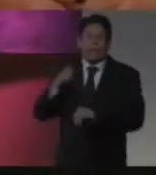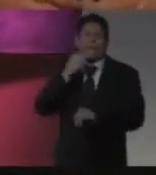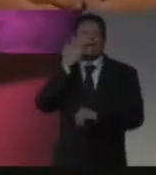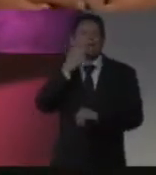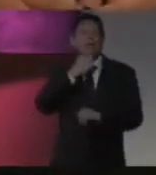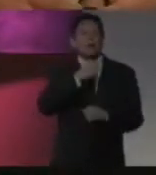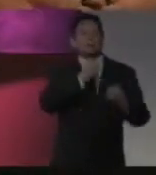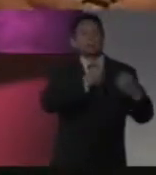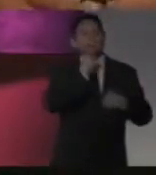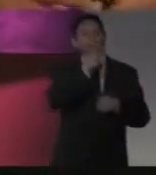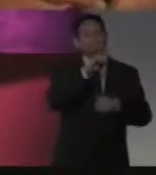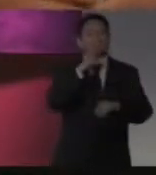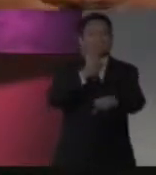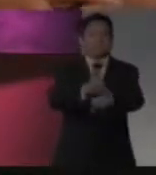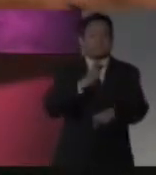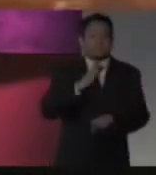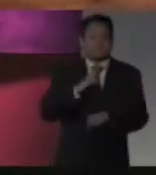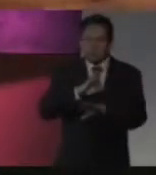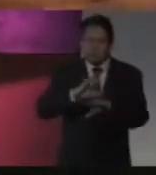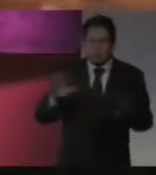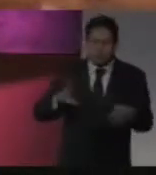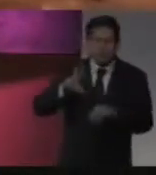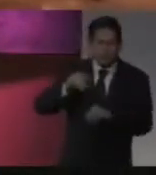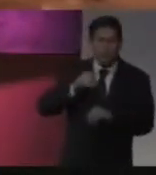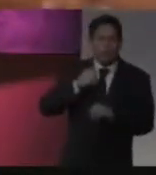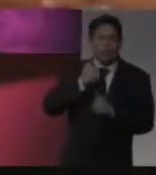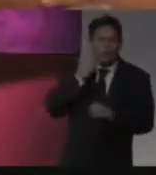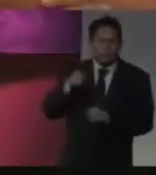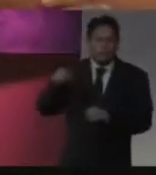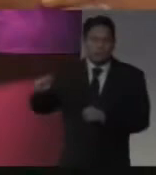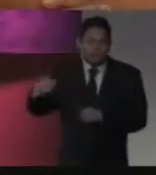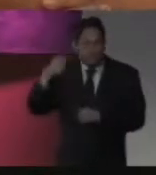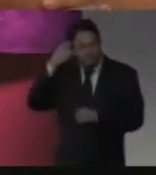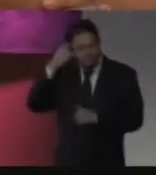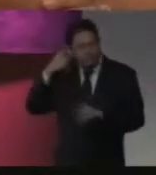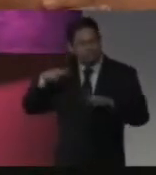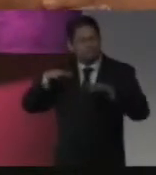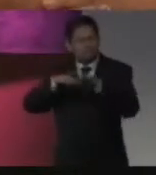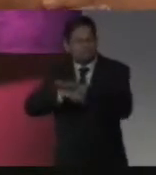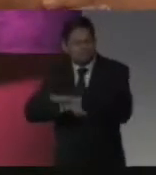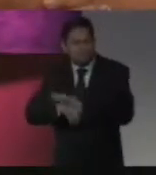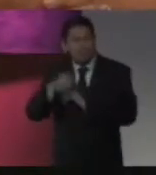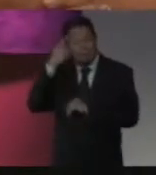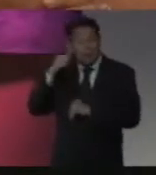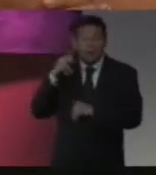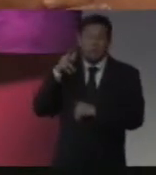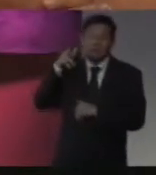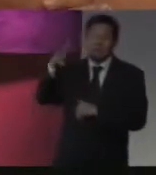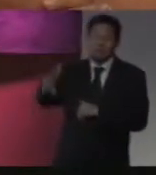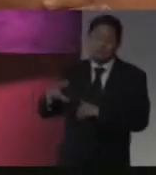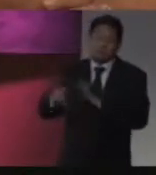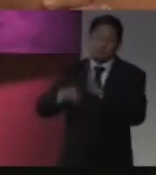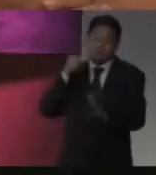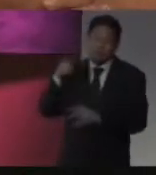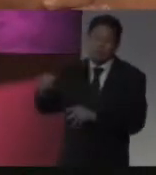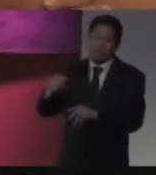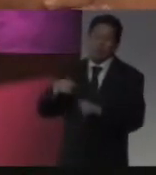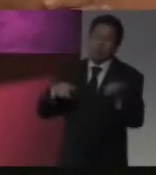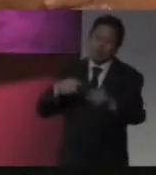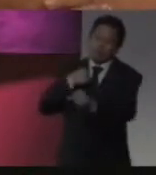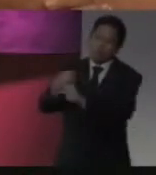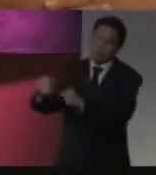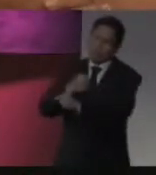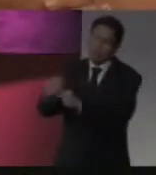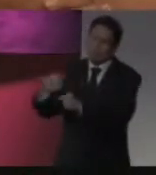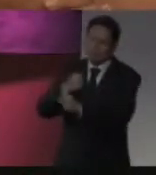lo que queremos es transformar, ¿verdad?, las relaciones de violencia, incluyéndonos a nosotros y